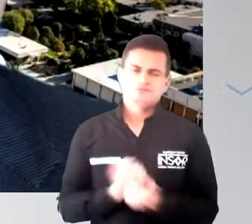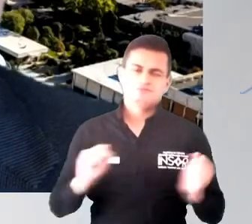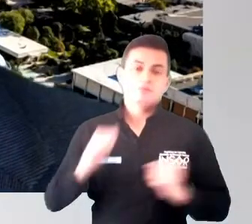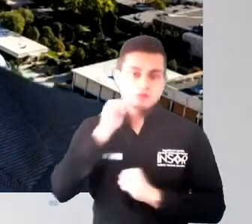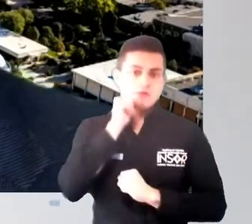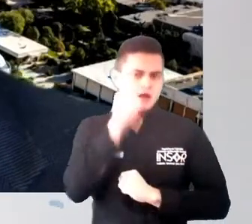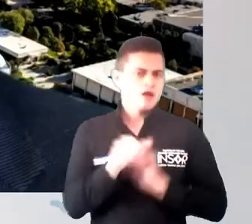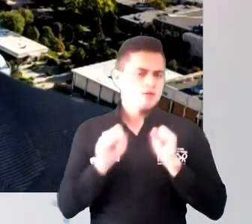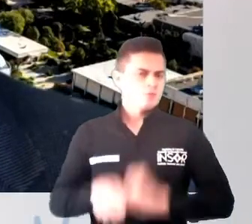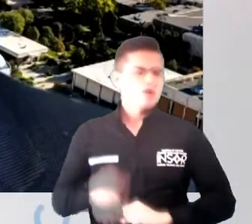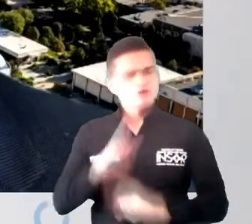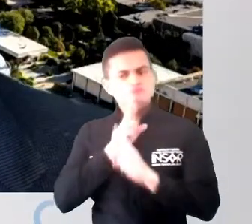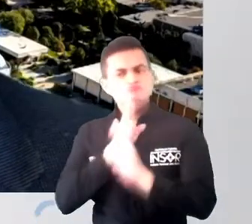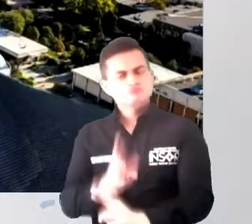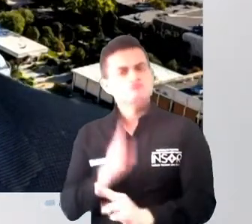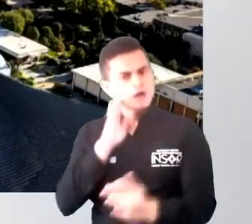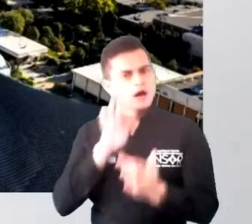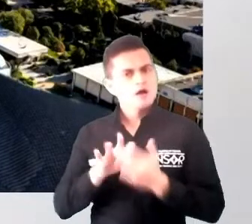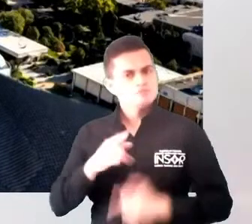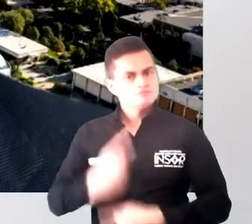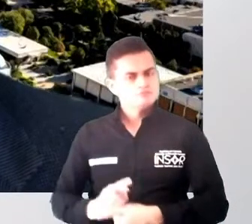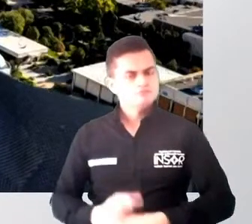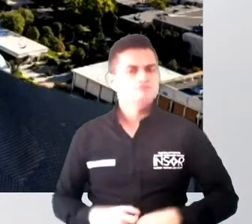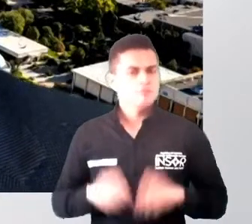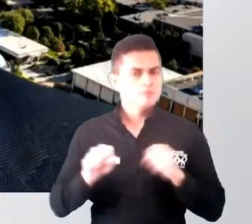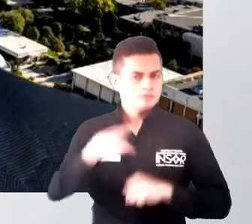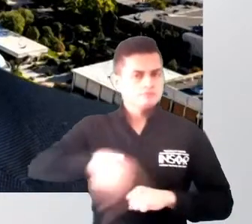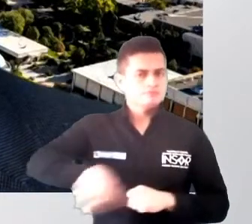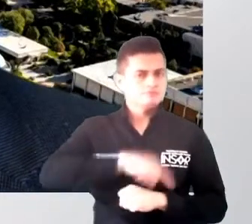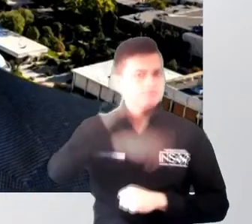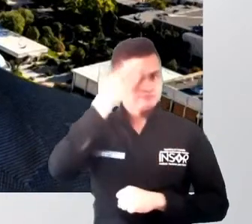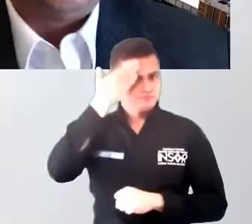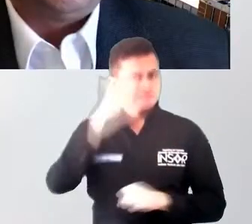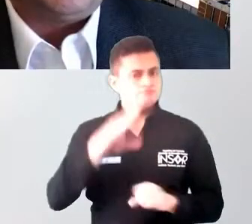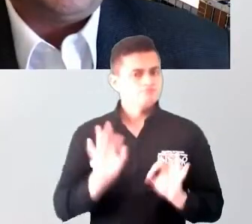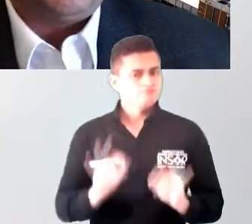día y darle una respuesta a su pregunta. Ellos saben que eso es aceptable.